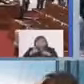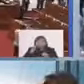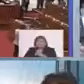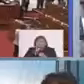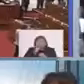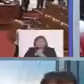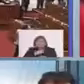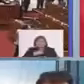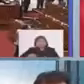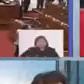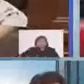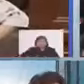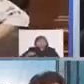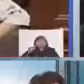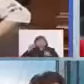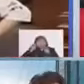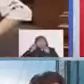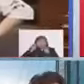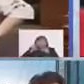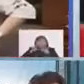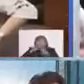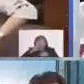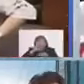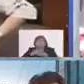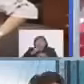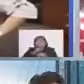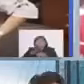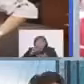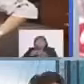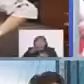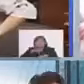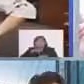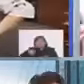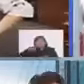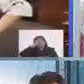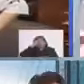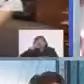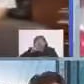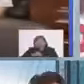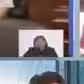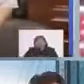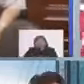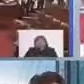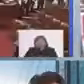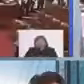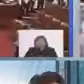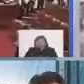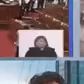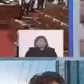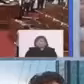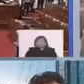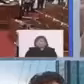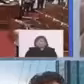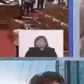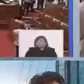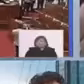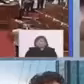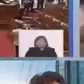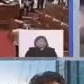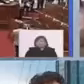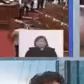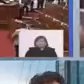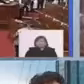día el presidente del Parlamento está sesionando en una, valga la redundancia, sesión extraordinaria en este golpe de Estado,